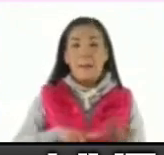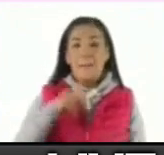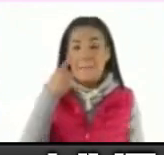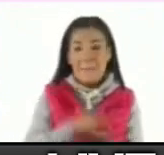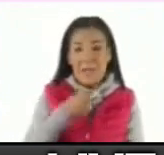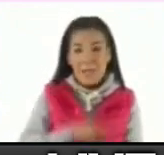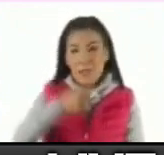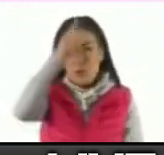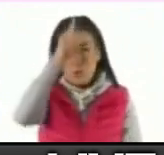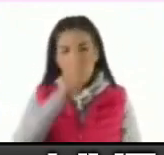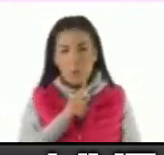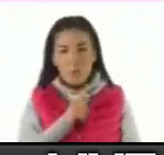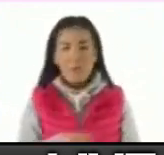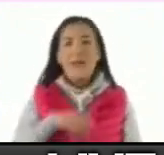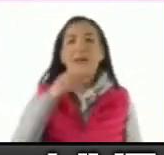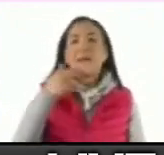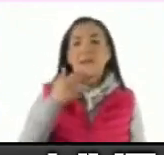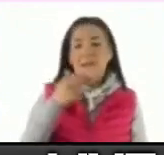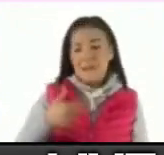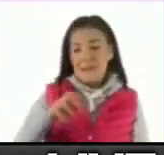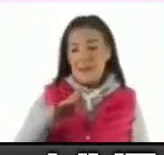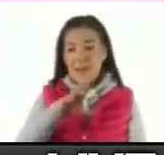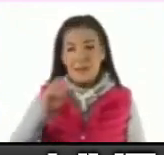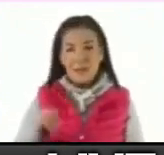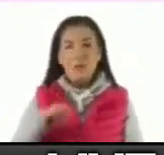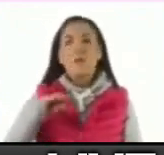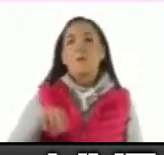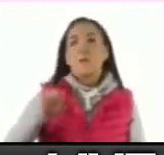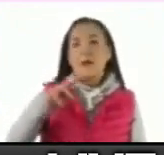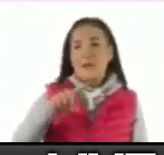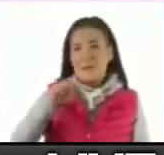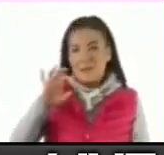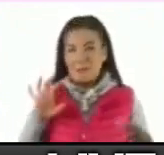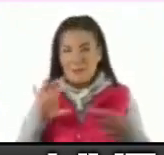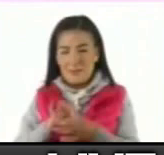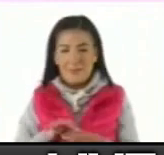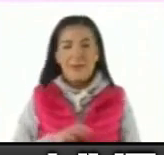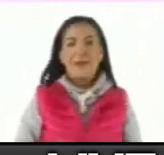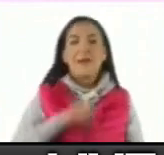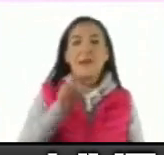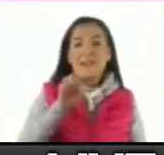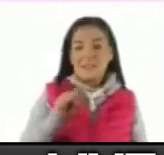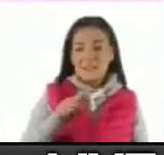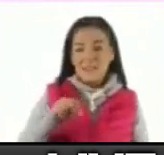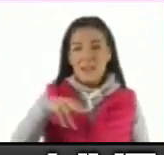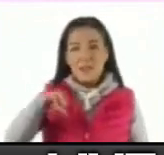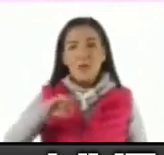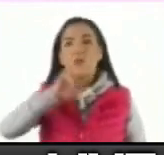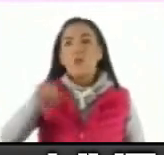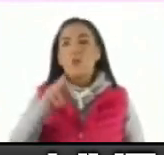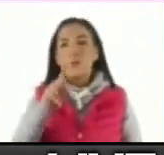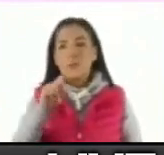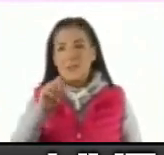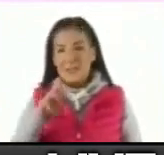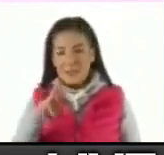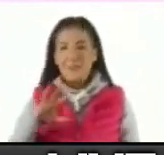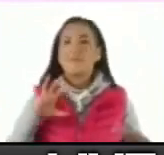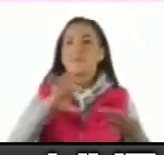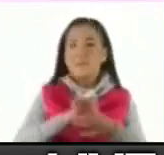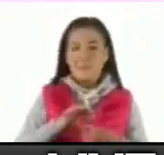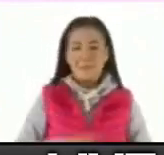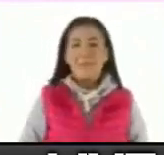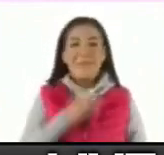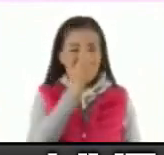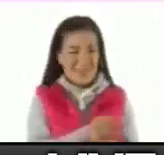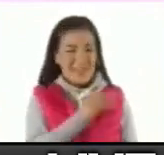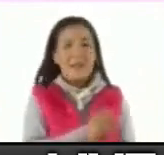Luna, el hierro con Marte. El plomo con Saturno y el estaño con Júpiter. Y aquí es donde se pondrá muy bueno, ya